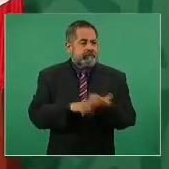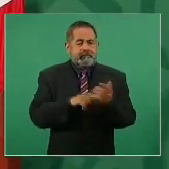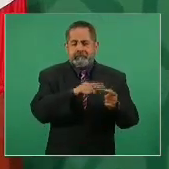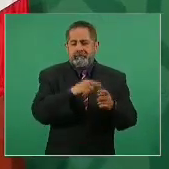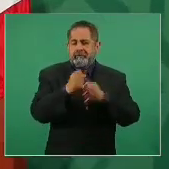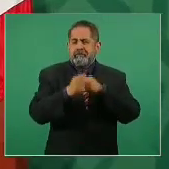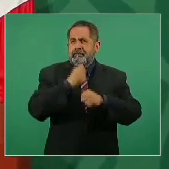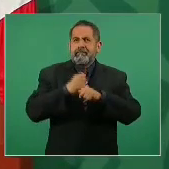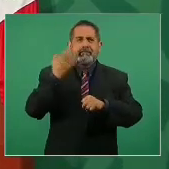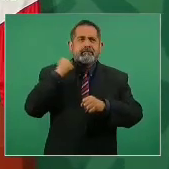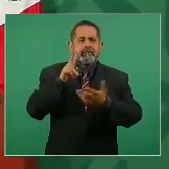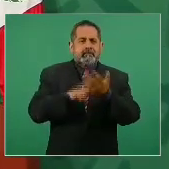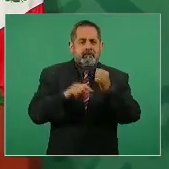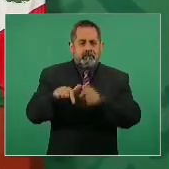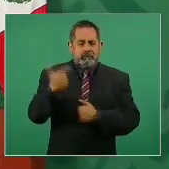12,